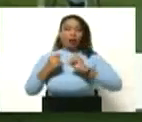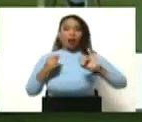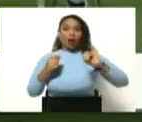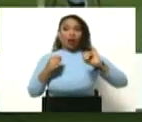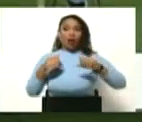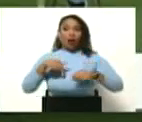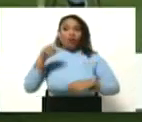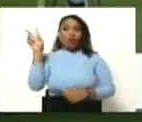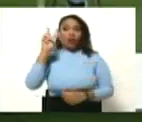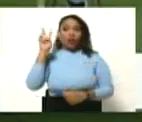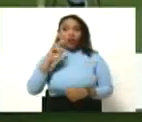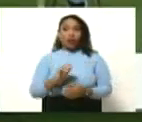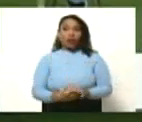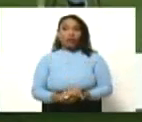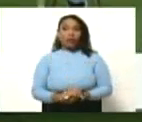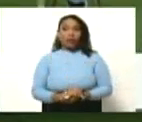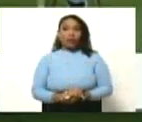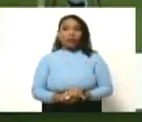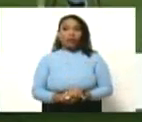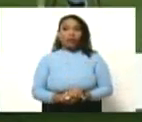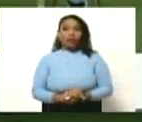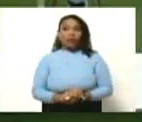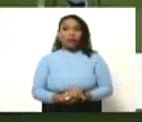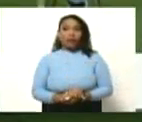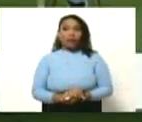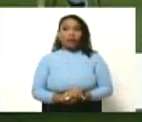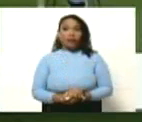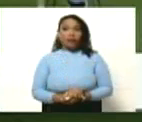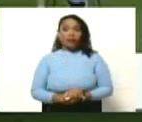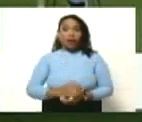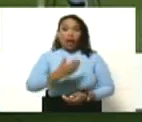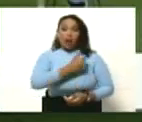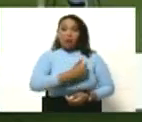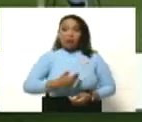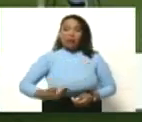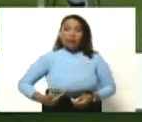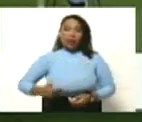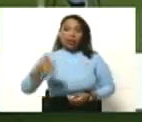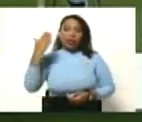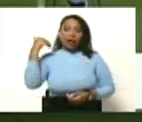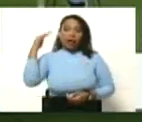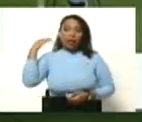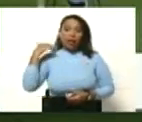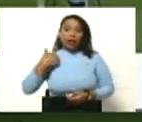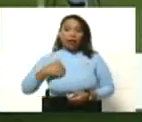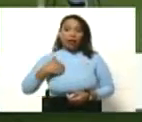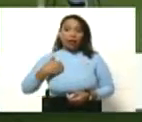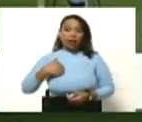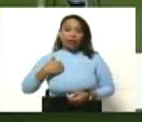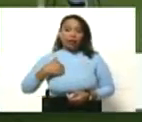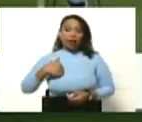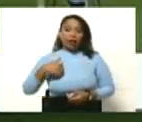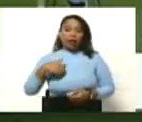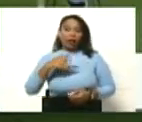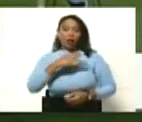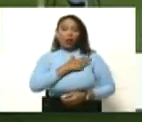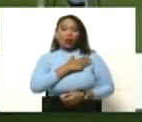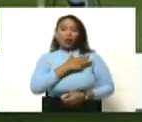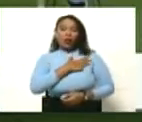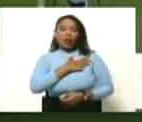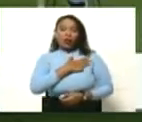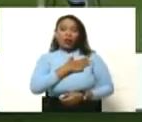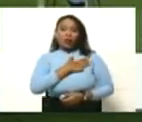estaba el presidente Kirchner, la presidenta Cristina, Lula,